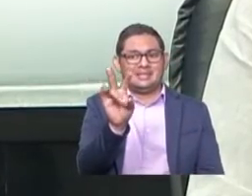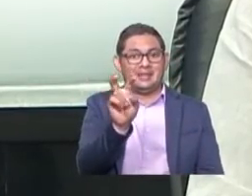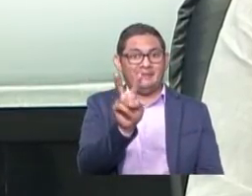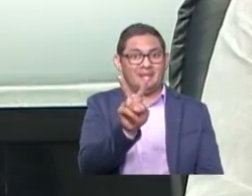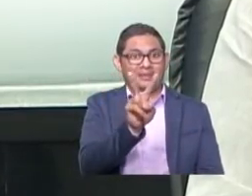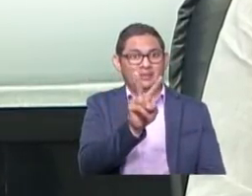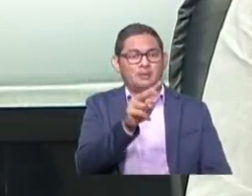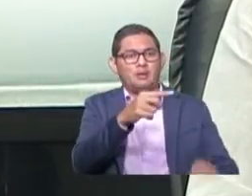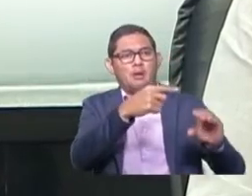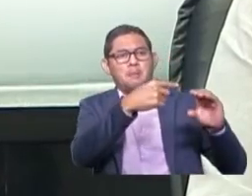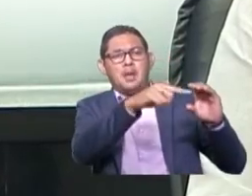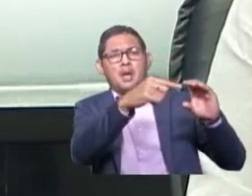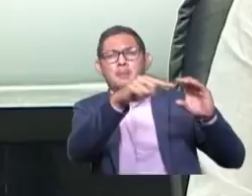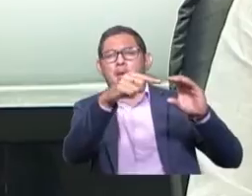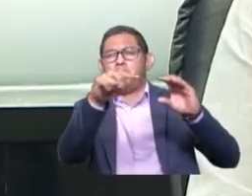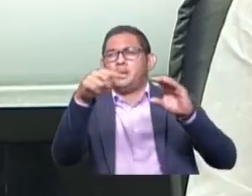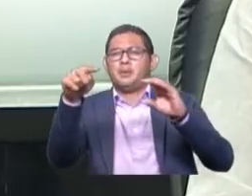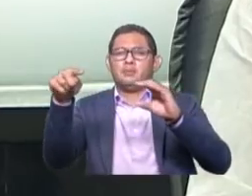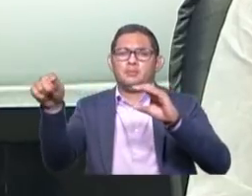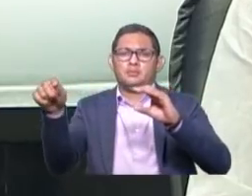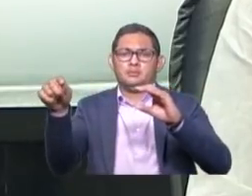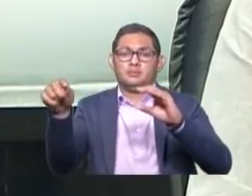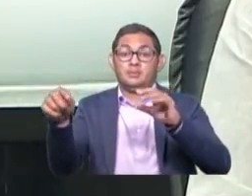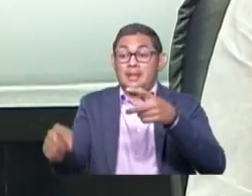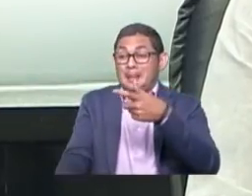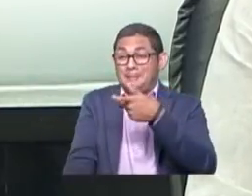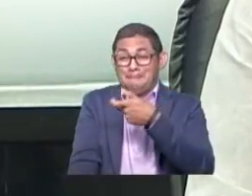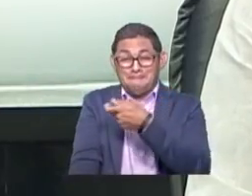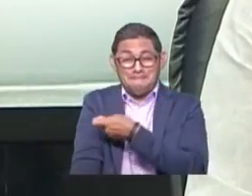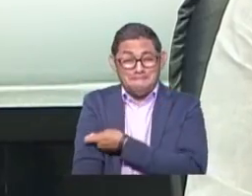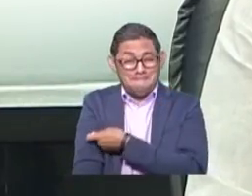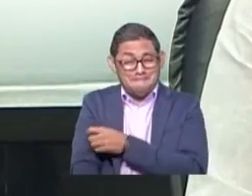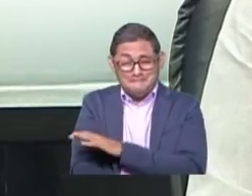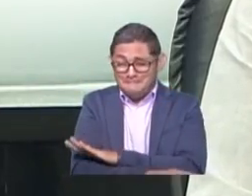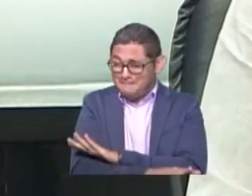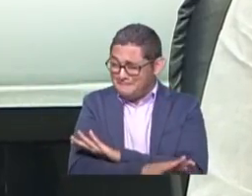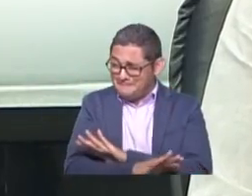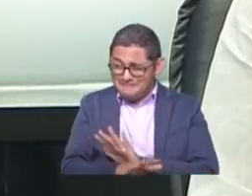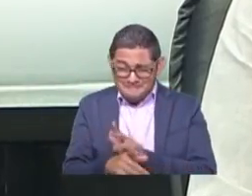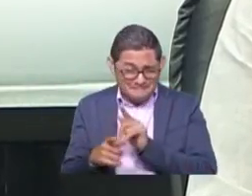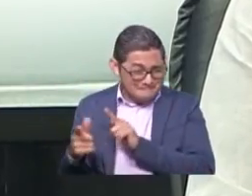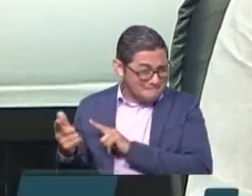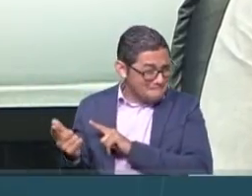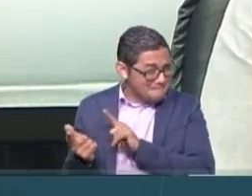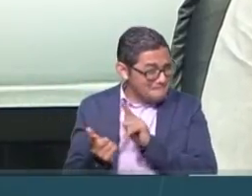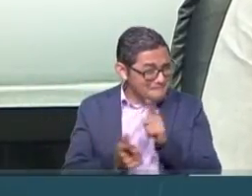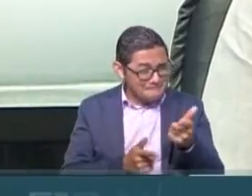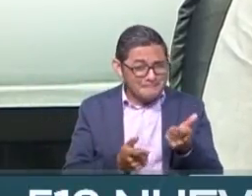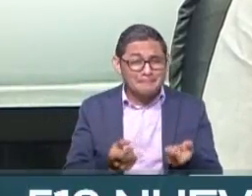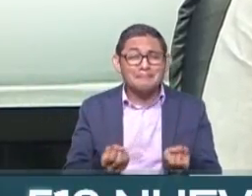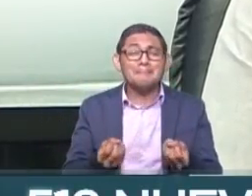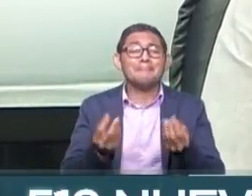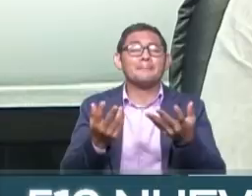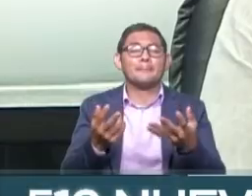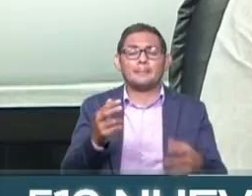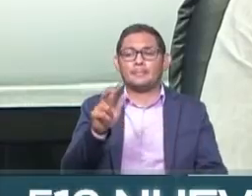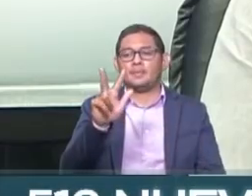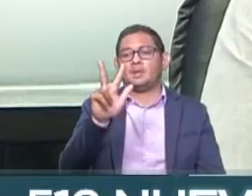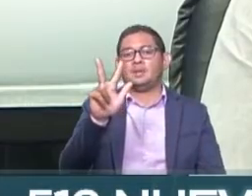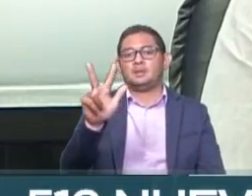379.722 y se han aplicado hasta un corte de hoy a las 12 del día